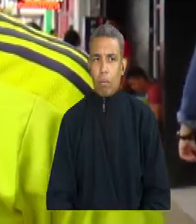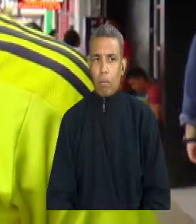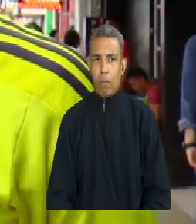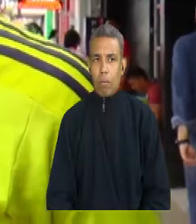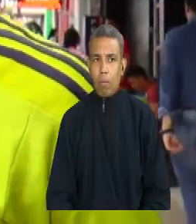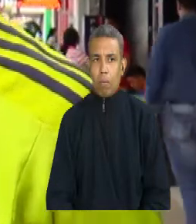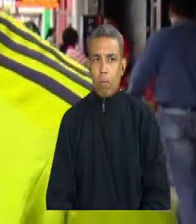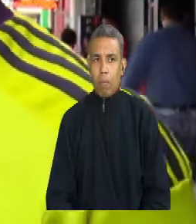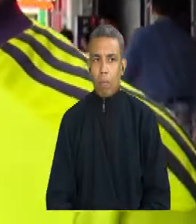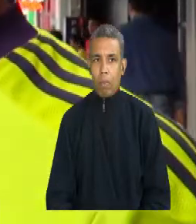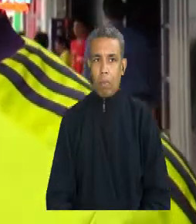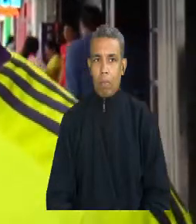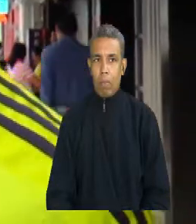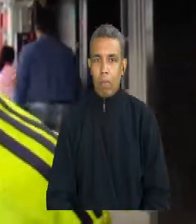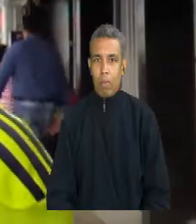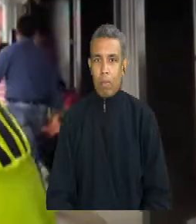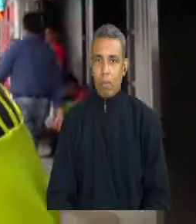tuyo.